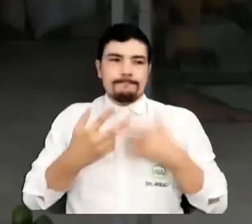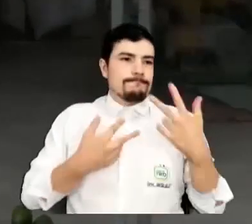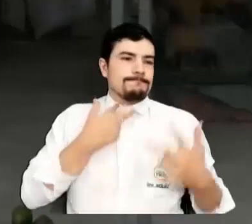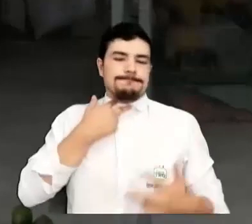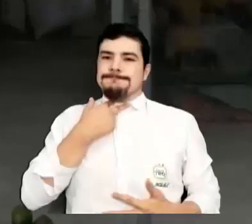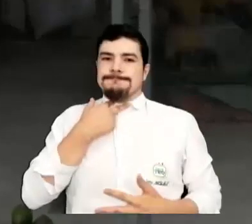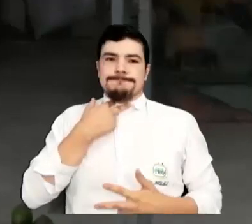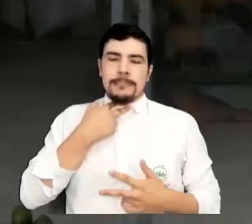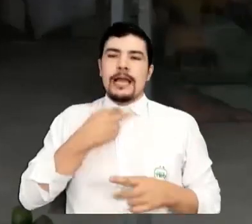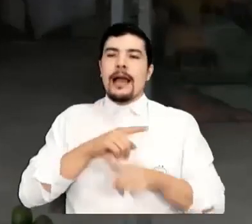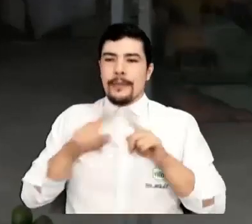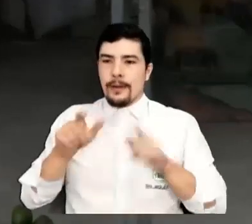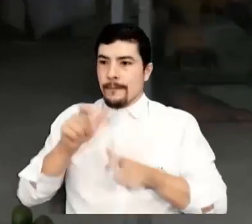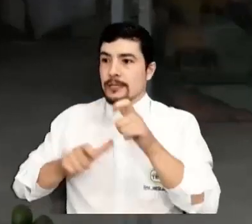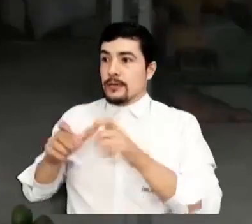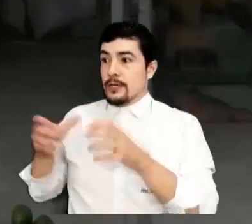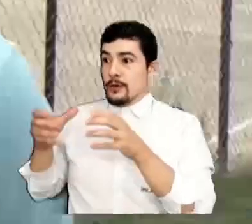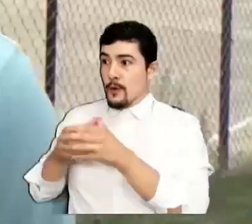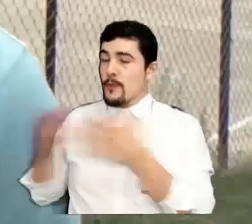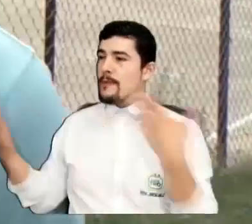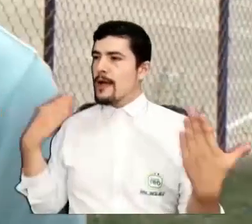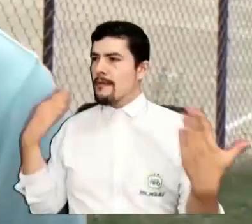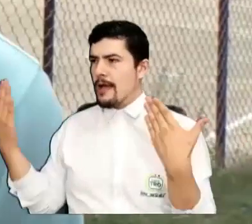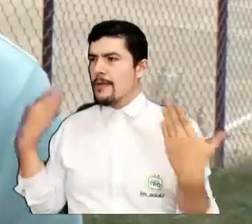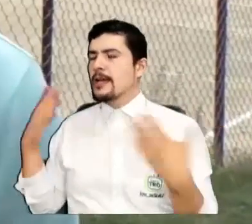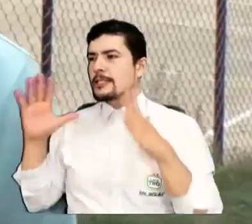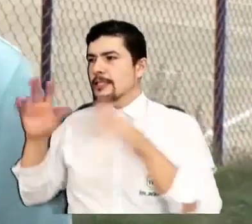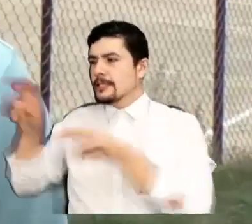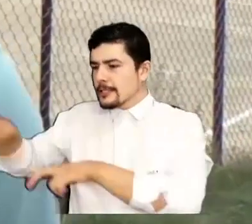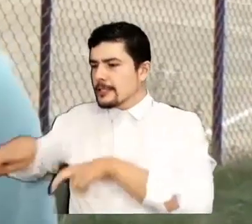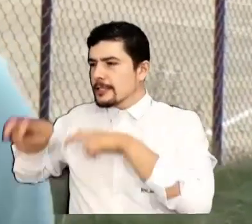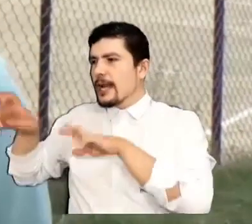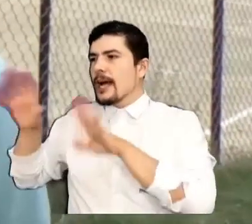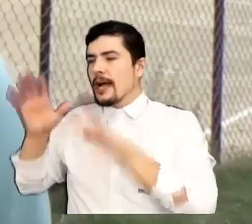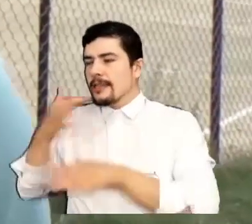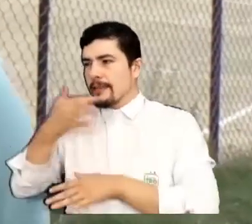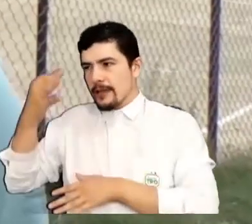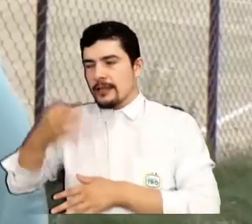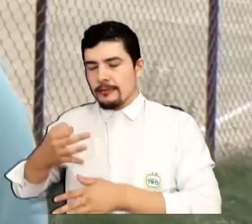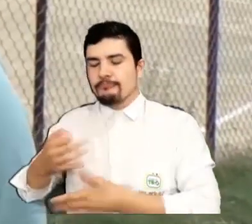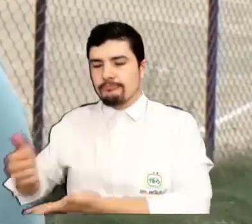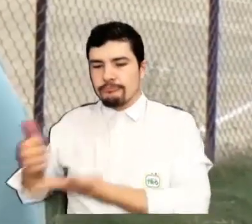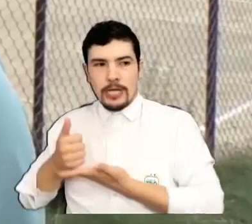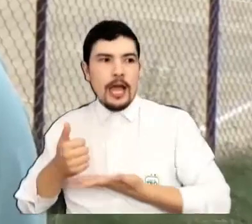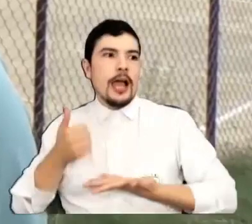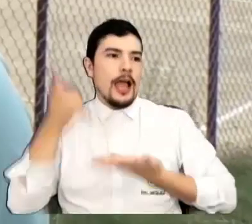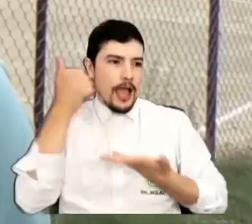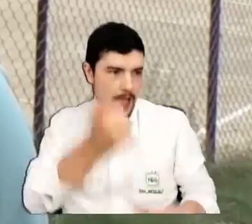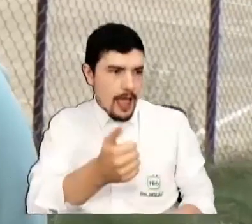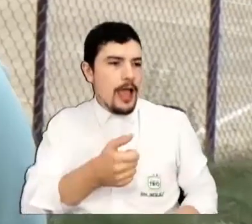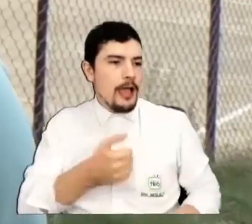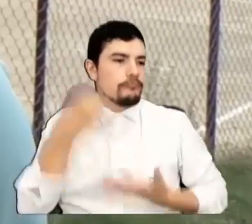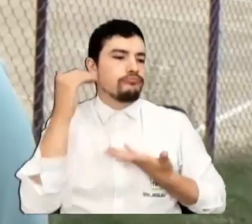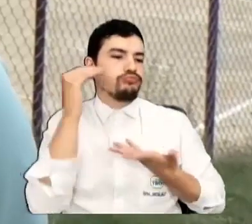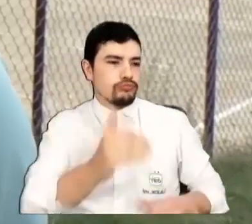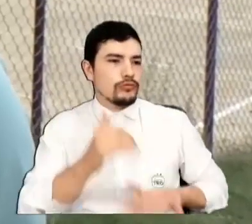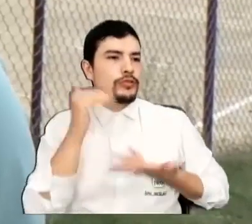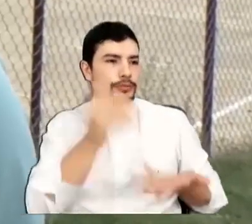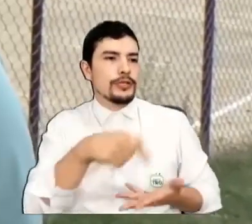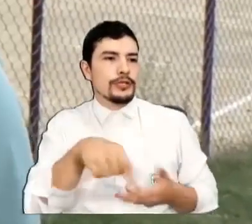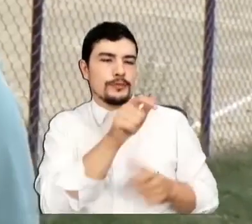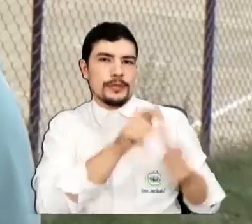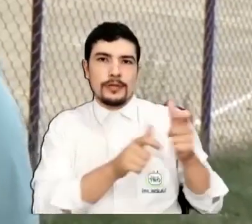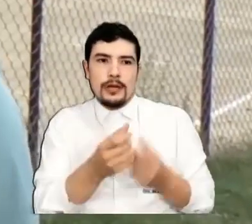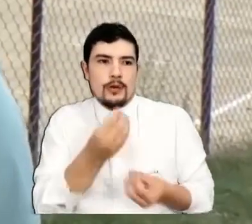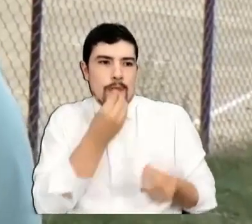recursos suficientes para el sostenimiento. Pues esto es algo que nos favorece mucho, ya que pues uno no tiene las posibilidades de cómo salir a trabajar